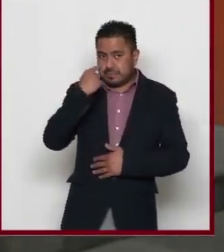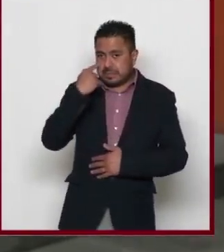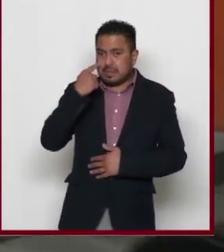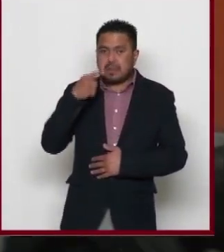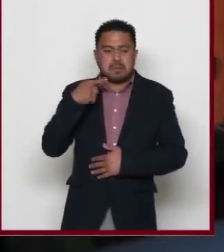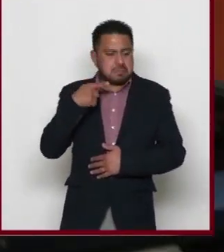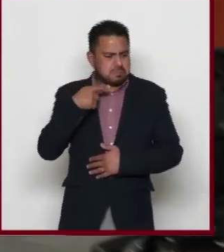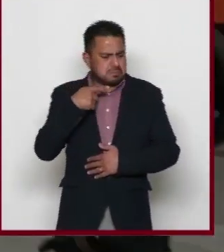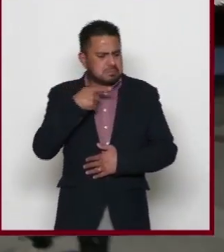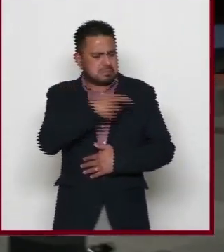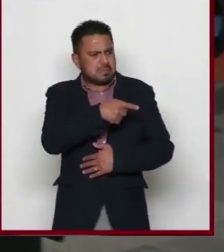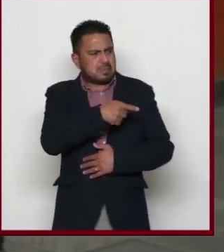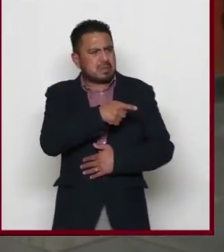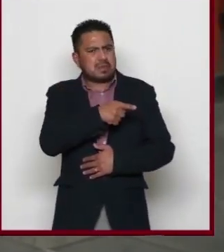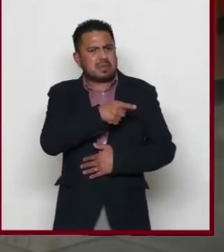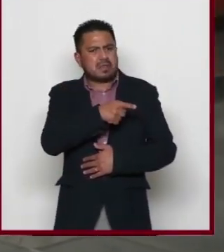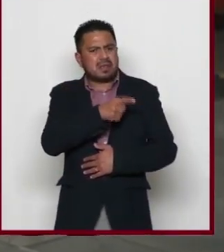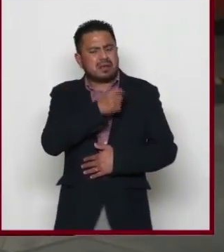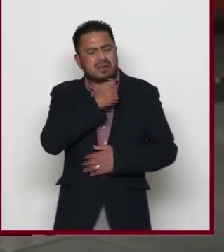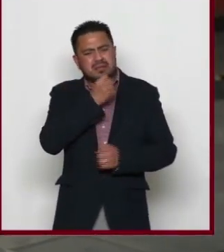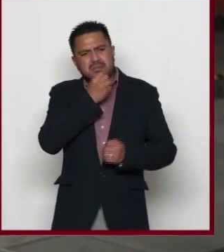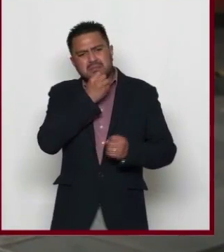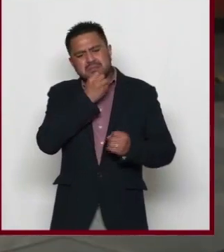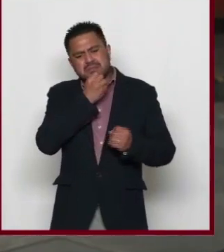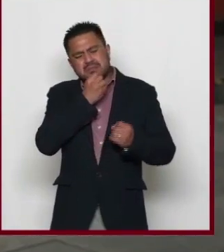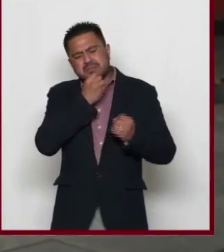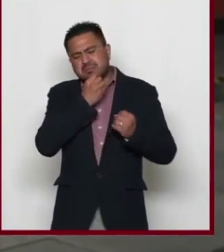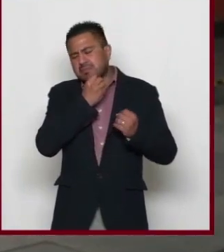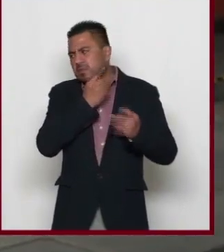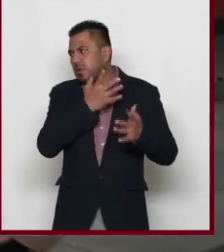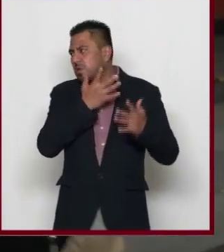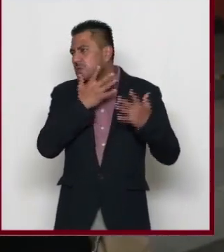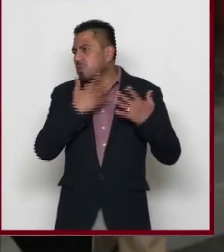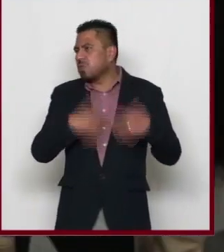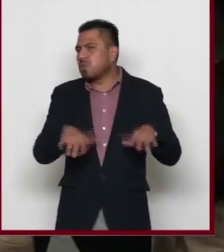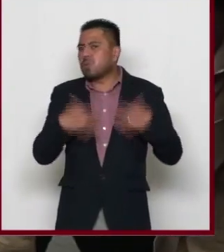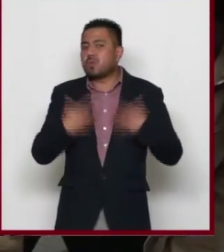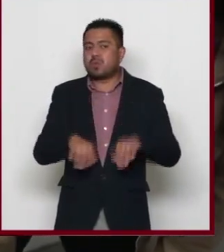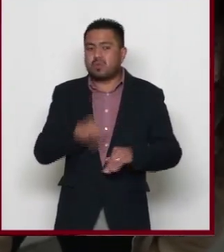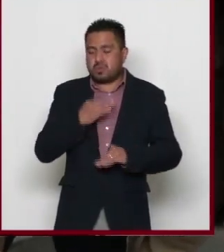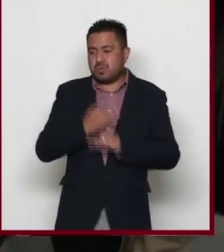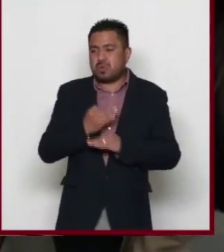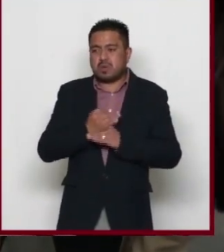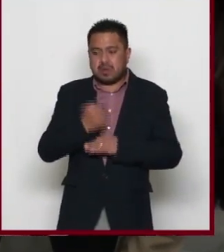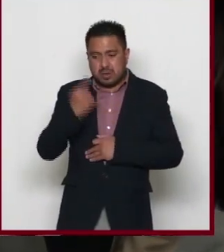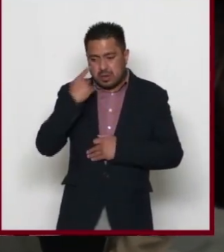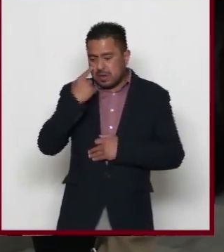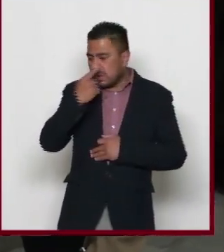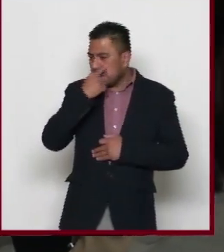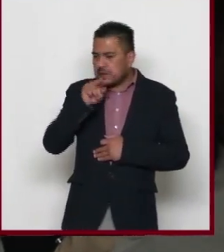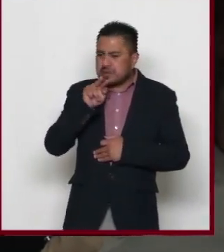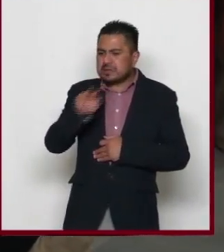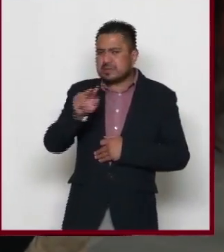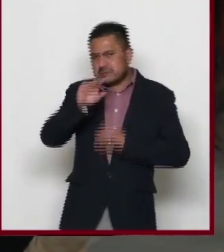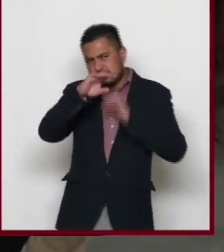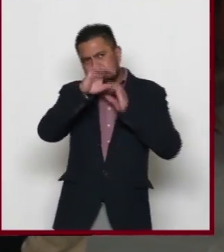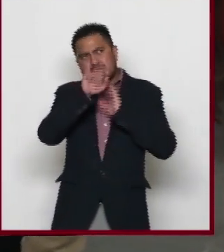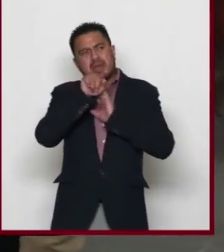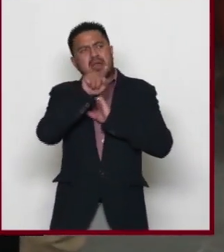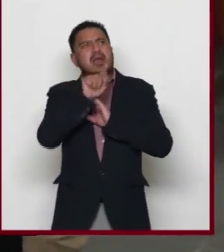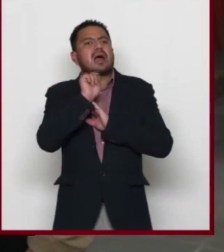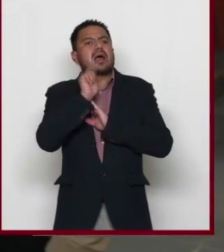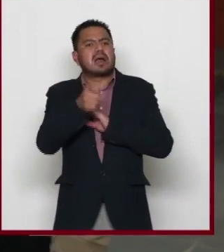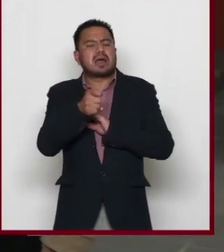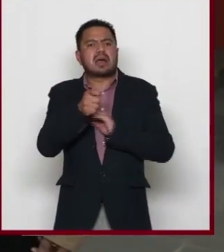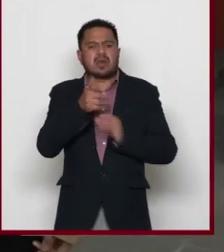qué chulada. Elemental, compañera. Lo que tenemos ante nuestros ojos es la materialización del trabajo aparentemente intangible de